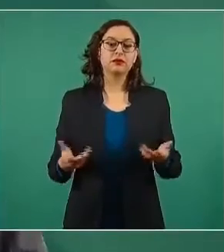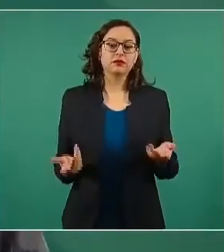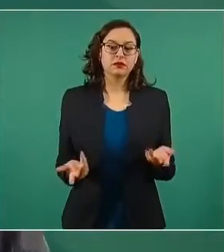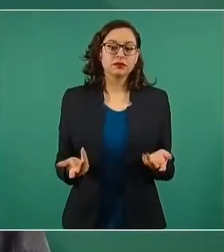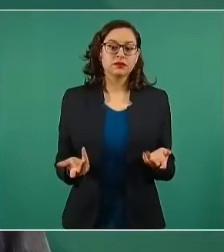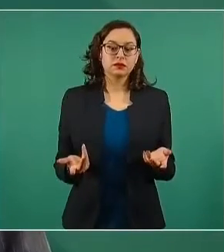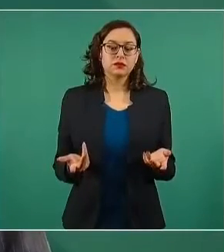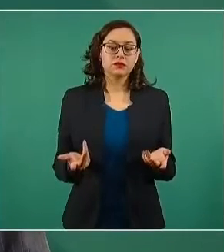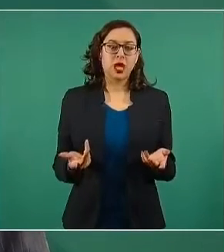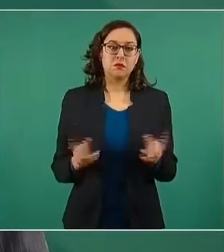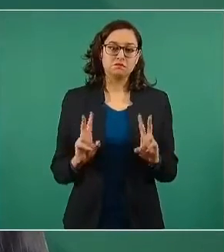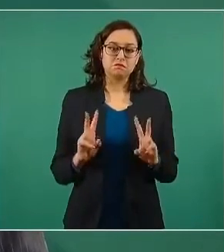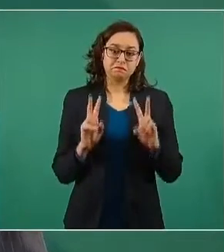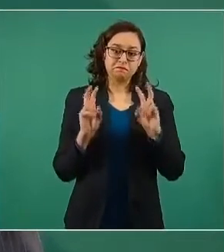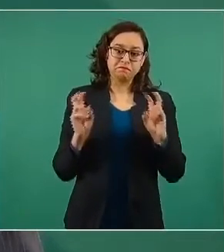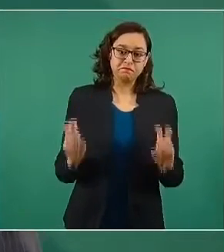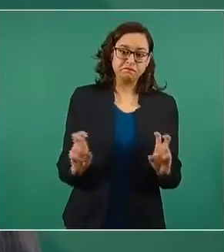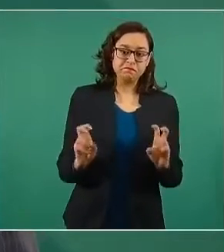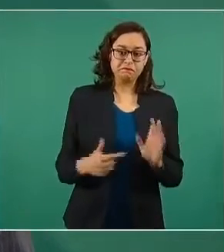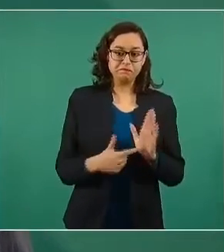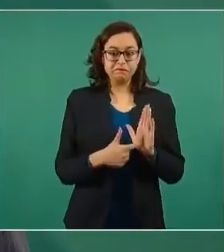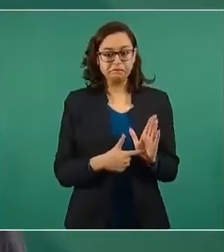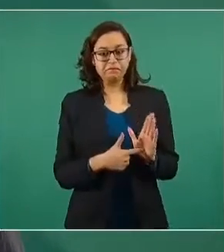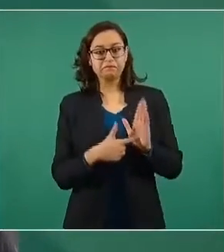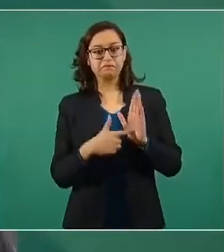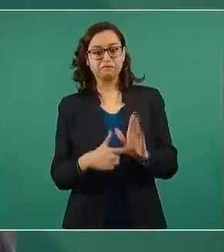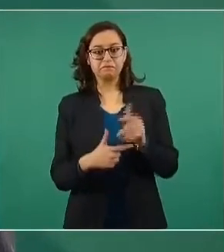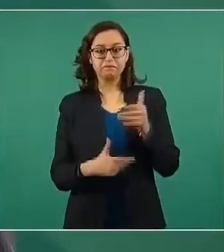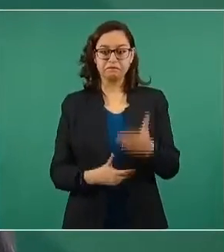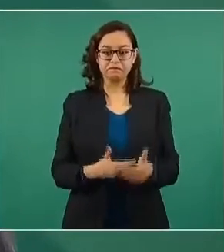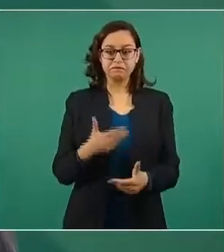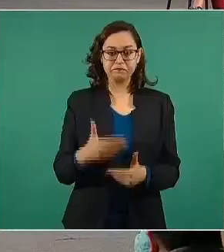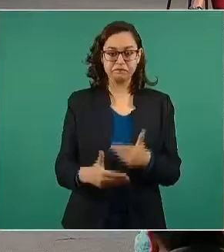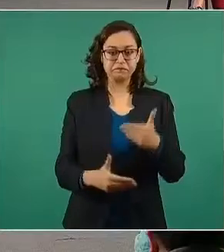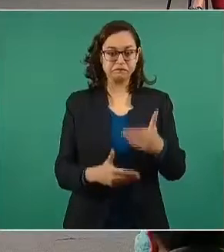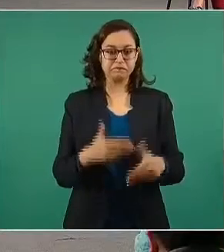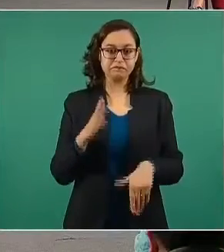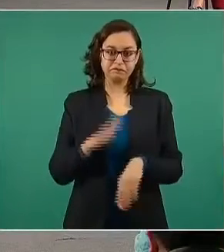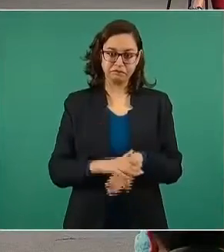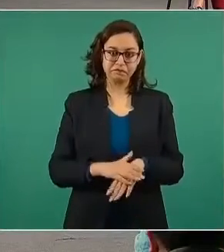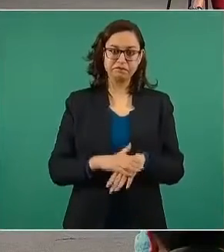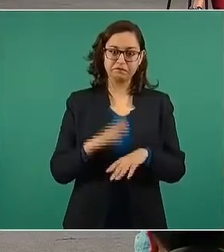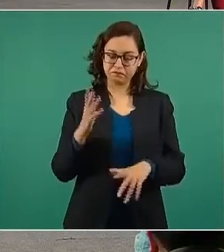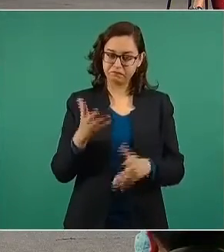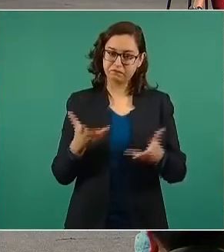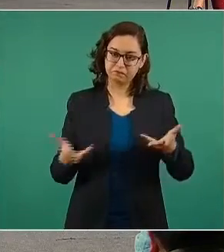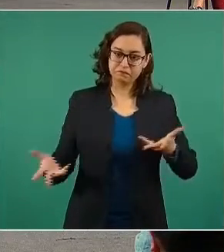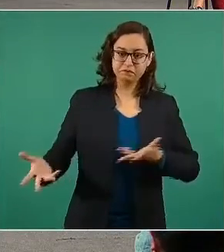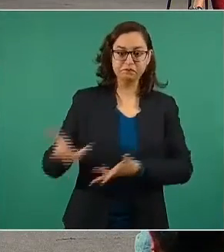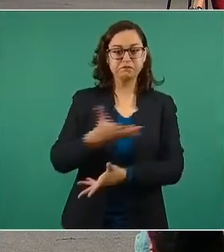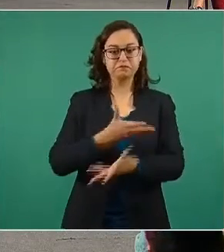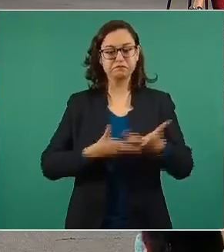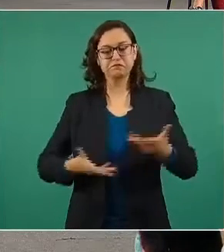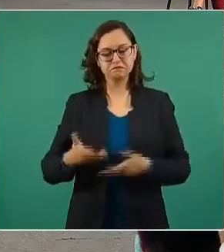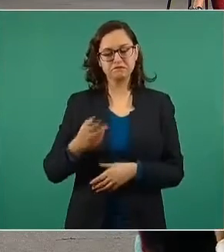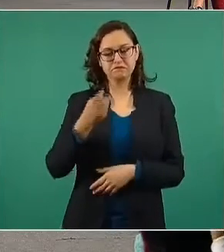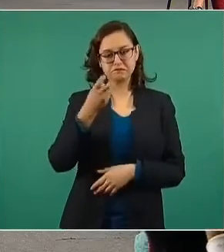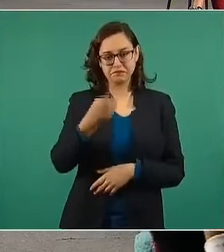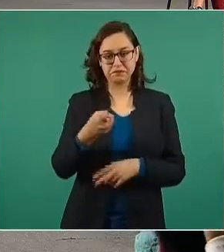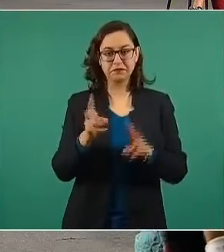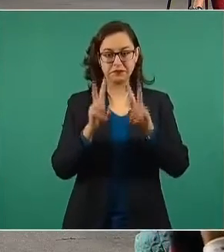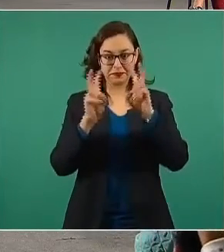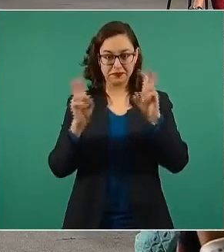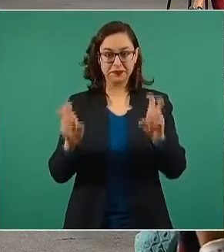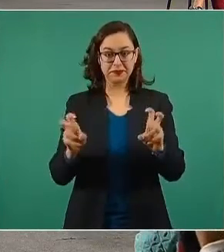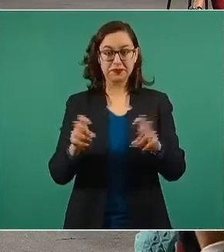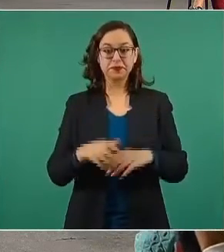para que se vaya enriqueciendo la vida pública. Eso es lo que consideramos. Lo vamos a